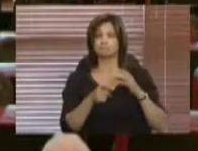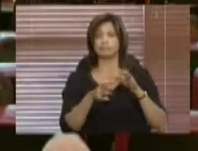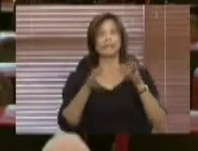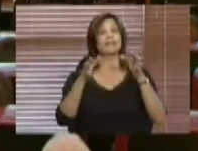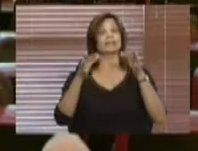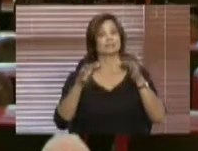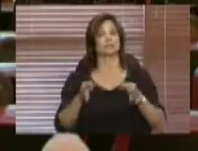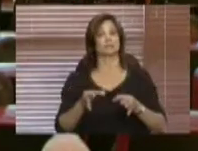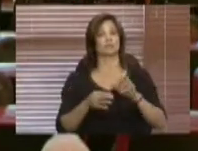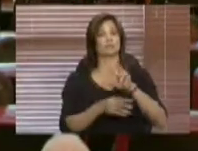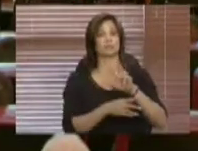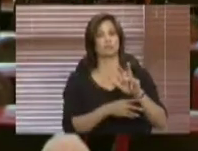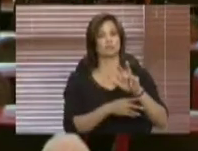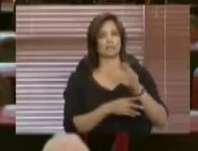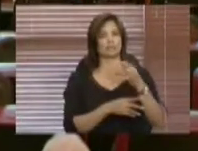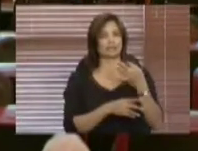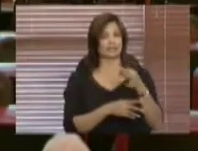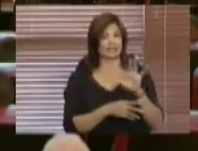sentencia